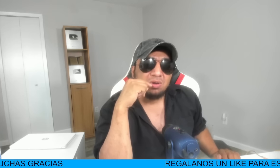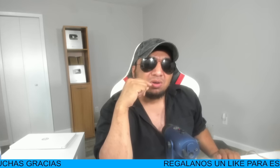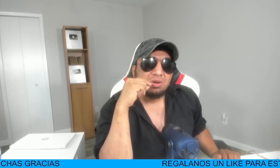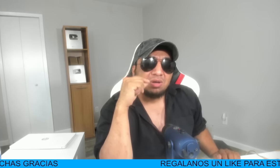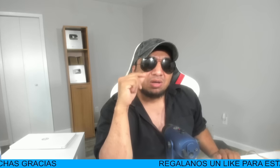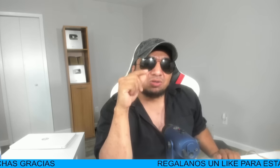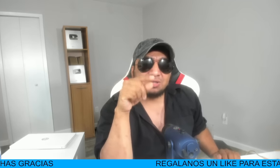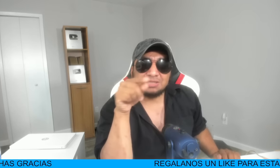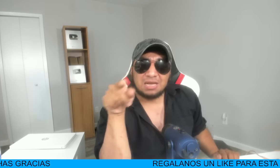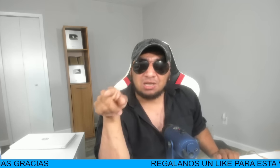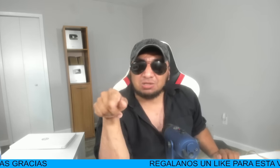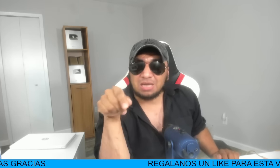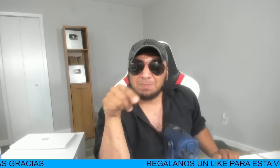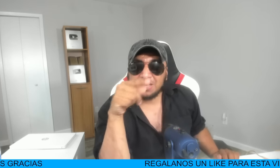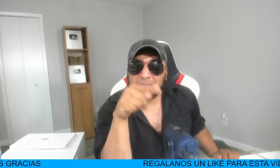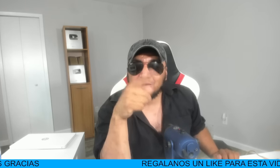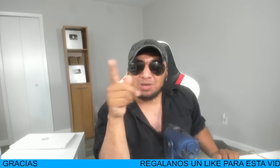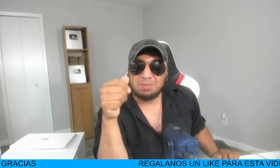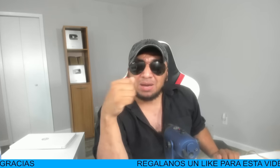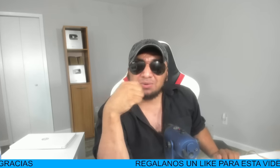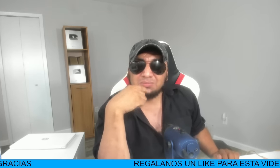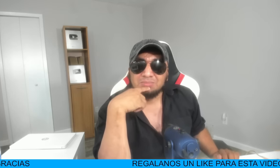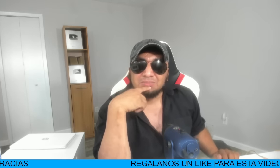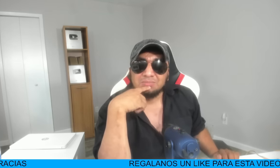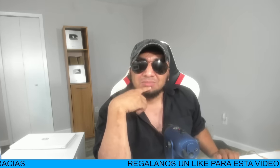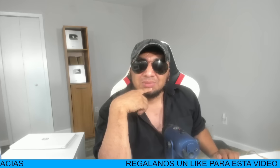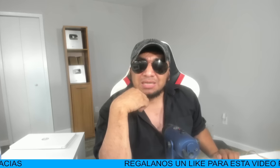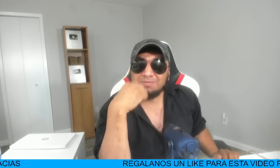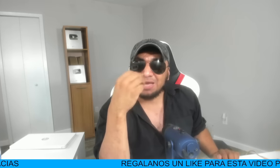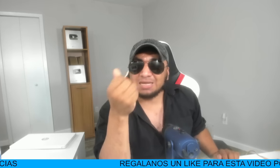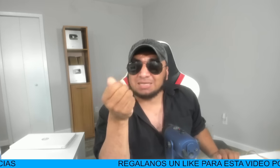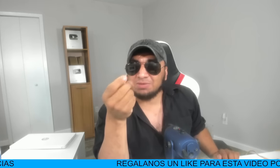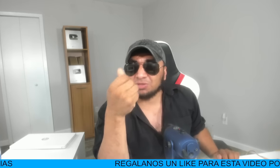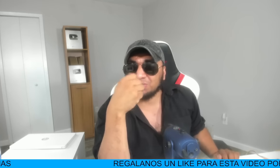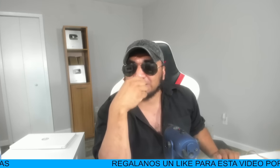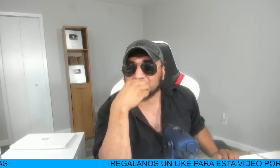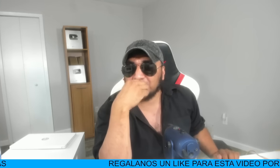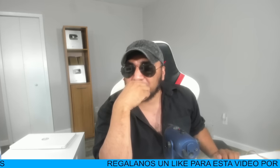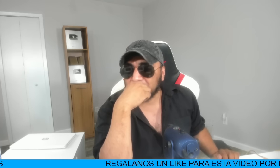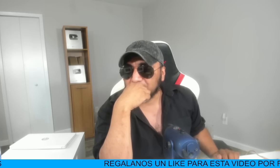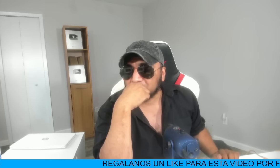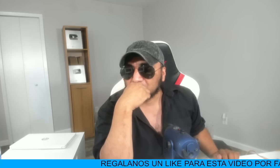Rubio, donde salió salpicado y lo llamaron, que